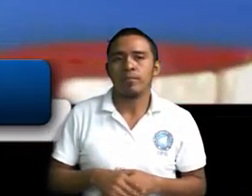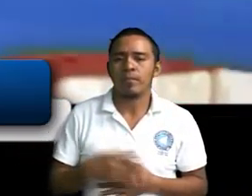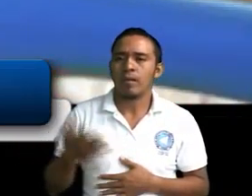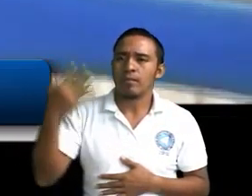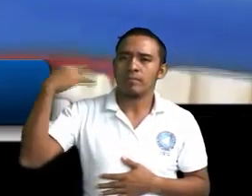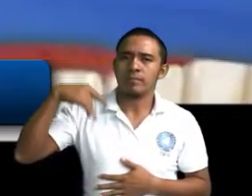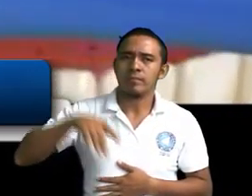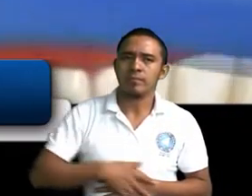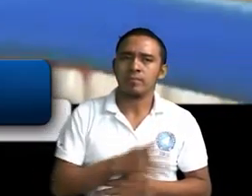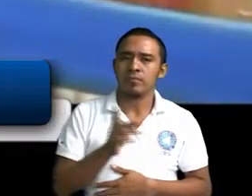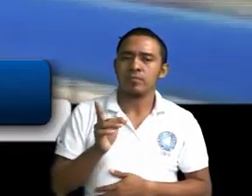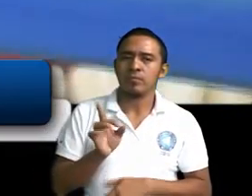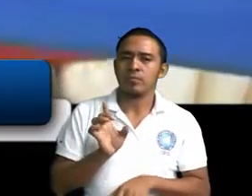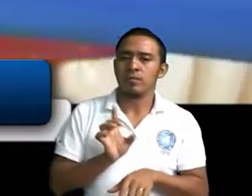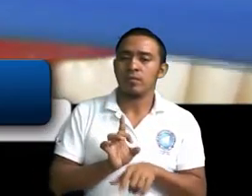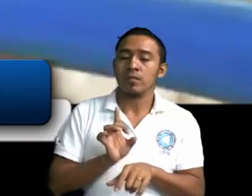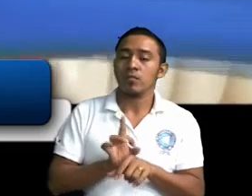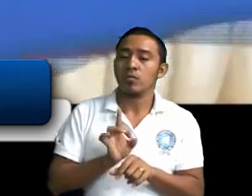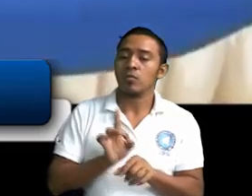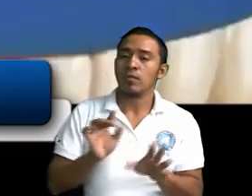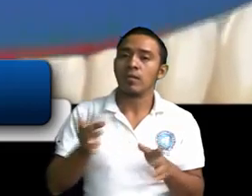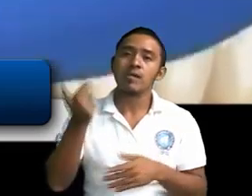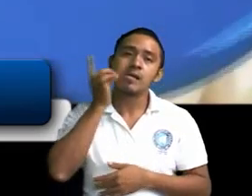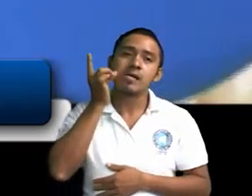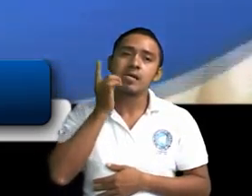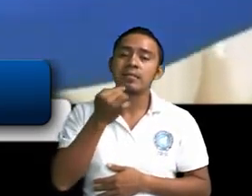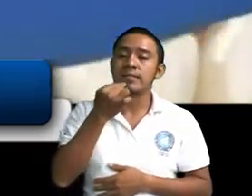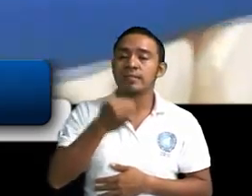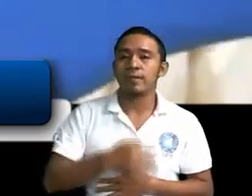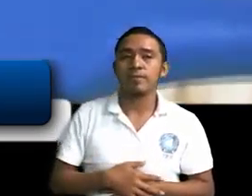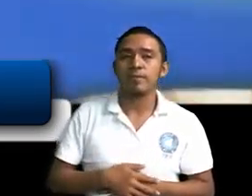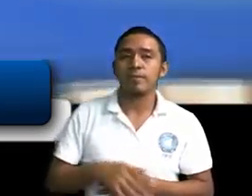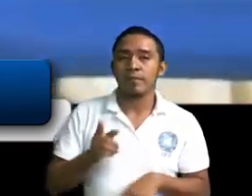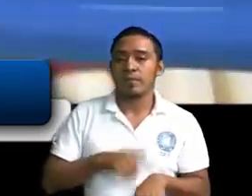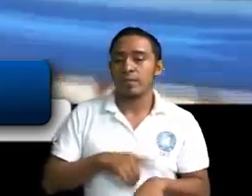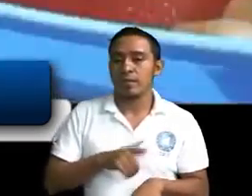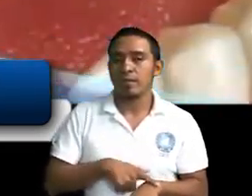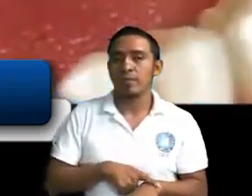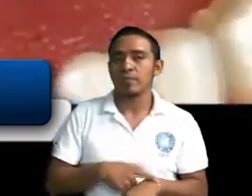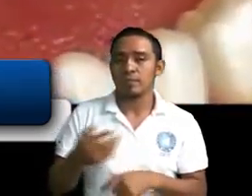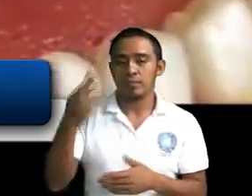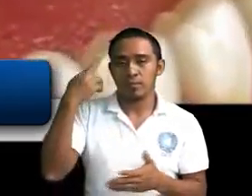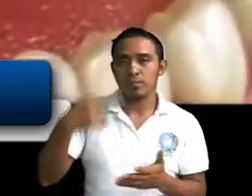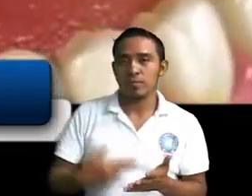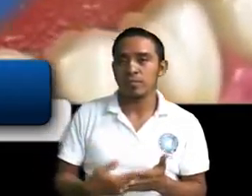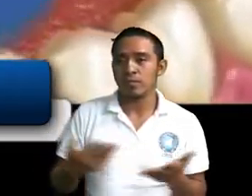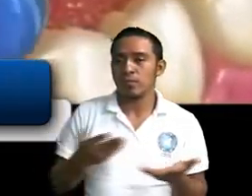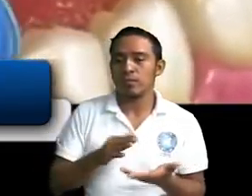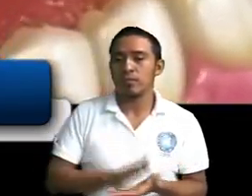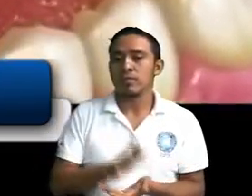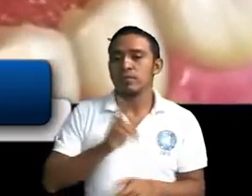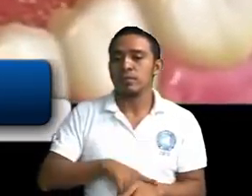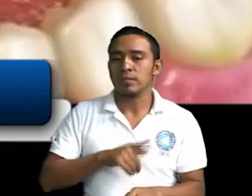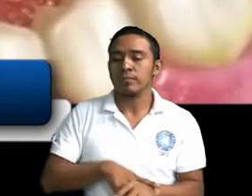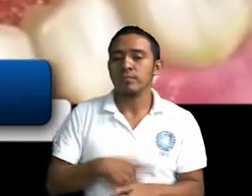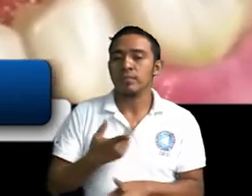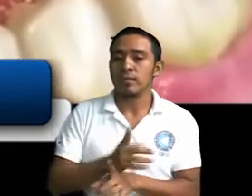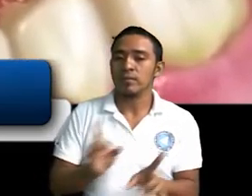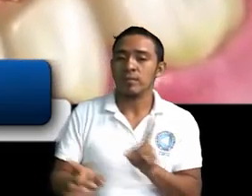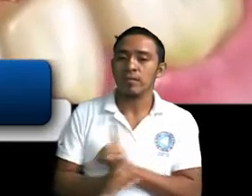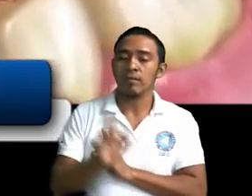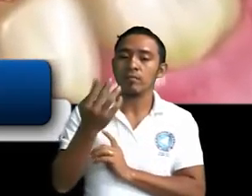teníamos a todos los agentes programas y nos recomendaba el tiempo tal vez usted no lo recuerda cuál es el tiempo de que nosotros